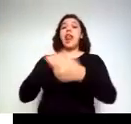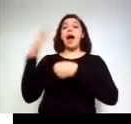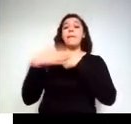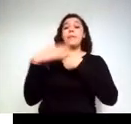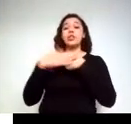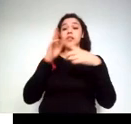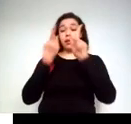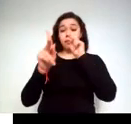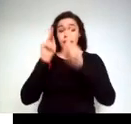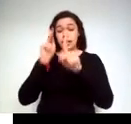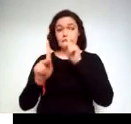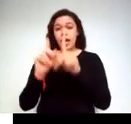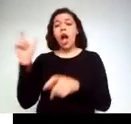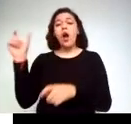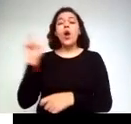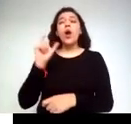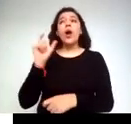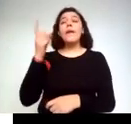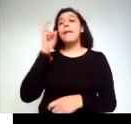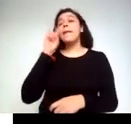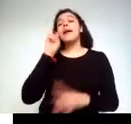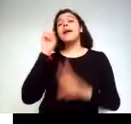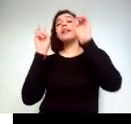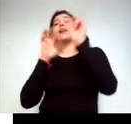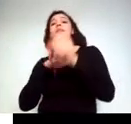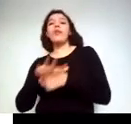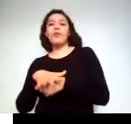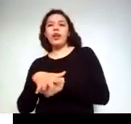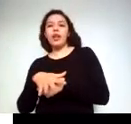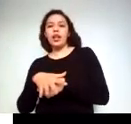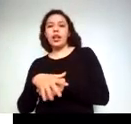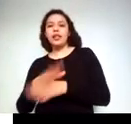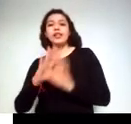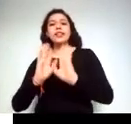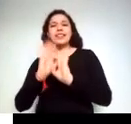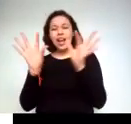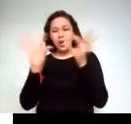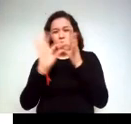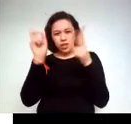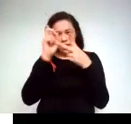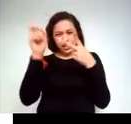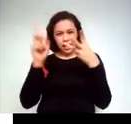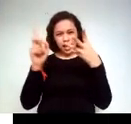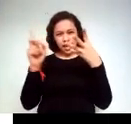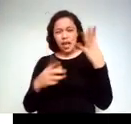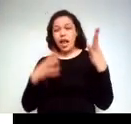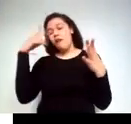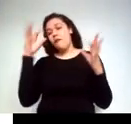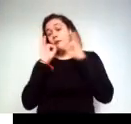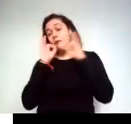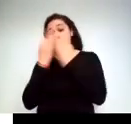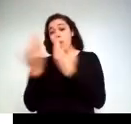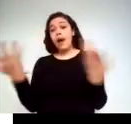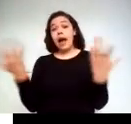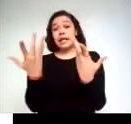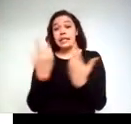la próxima plática vamos a ver este tema ya muy a detalle del procedimiento, de qué es lo que tienen que hacer para